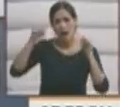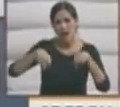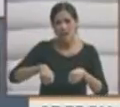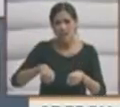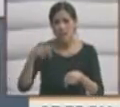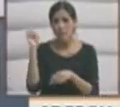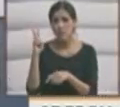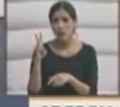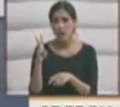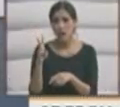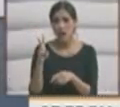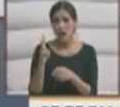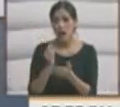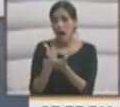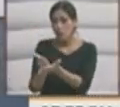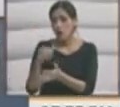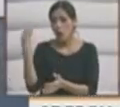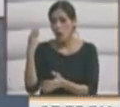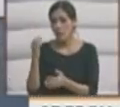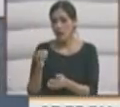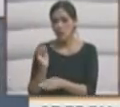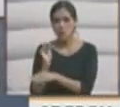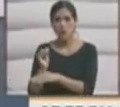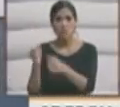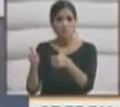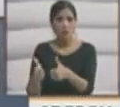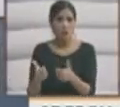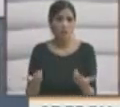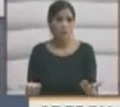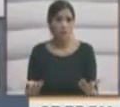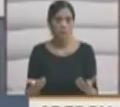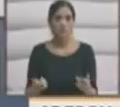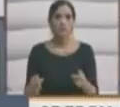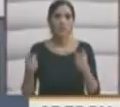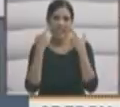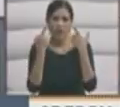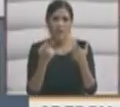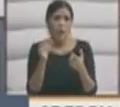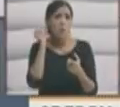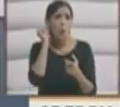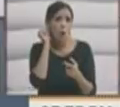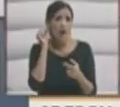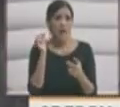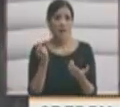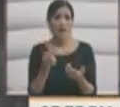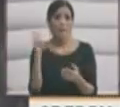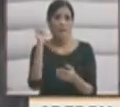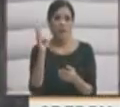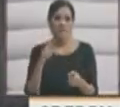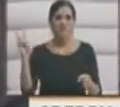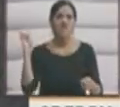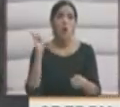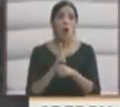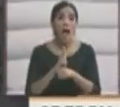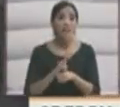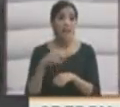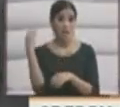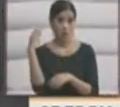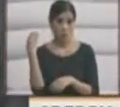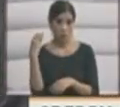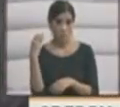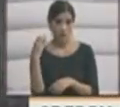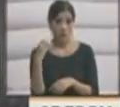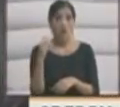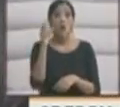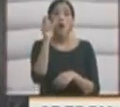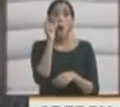tratamos muy bien. ¿Quién no ha visto por ahí todas las semanas venezolanas violadas en Colombia? Venezolanos y venezolanos asesinados